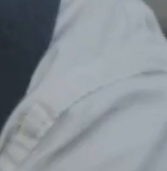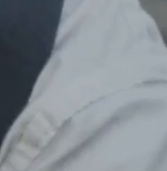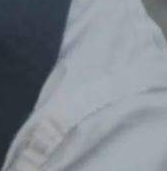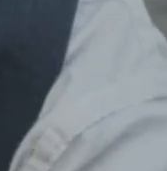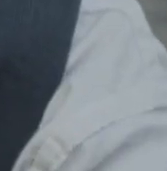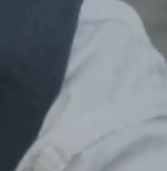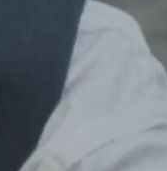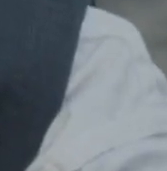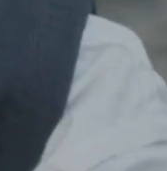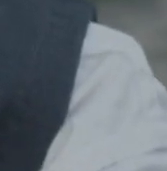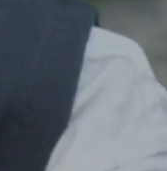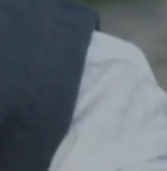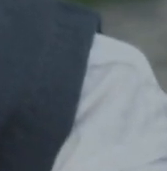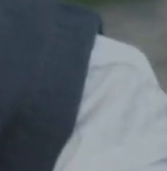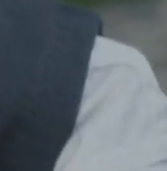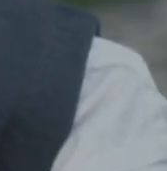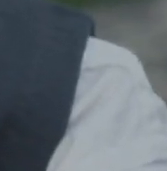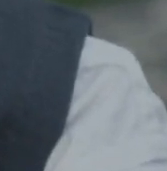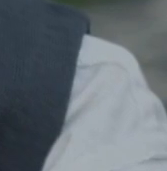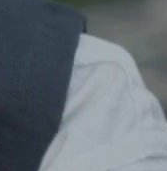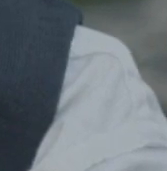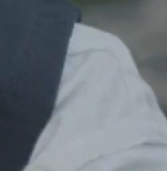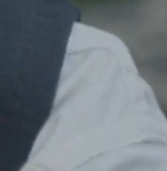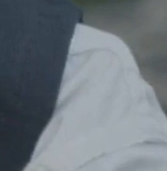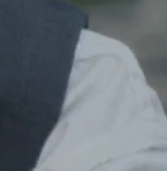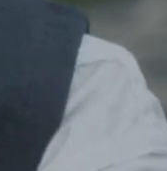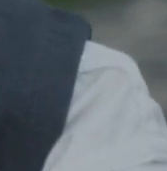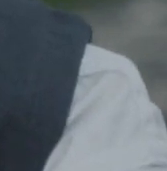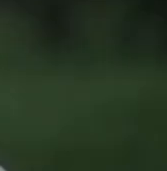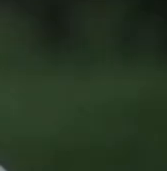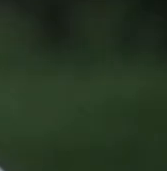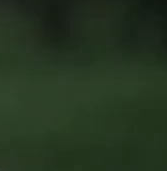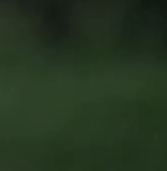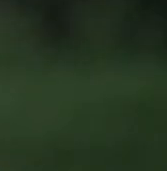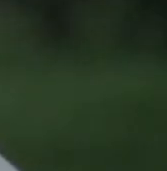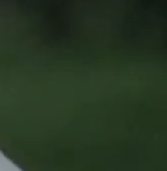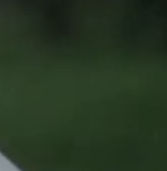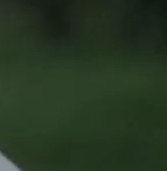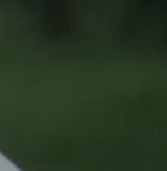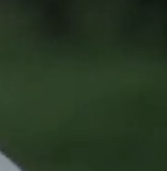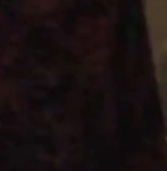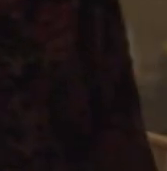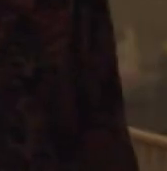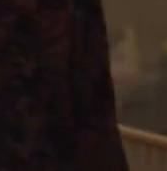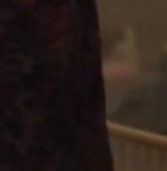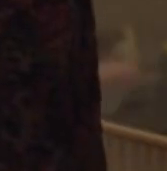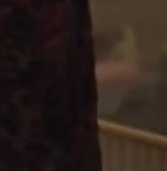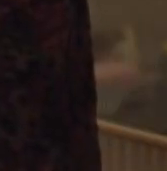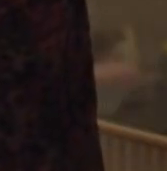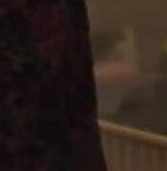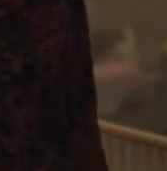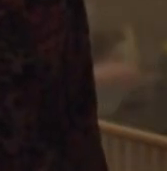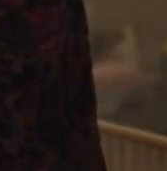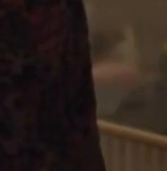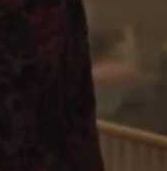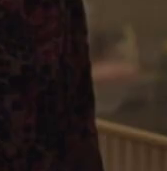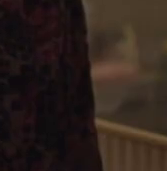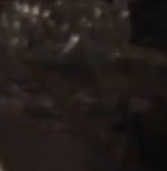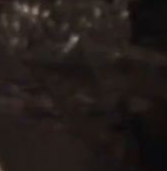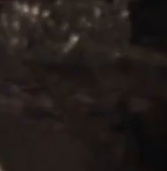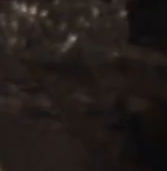mi mamá siempre es la última en llegar A qué hora llegan por ustedes madre e hijos tendrán que